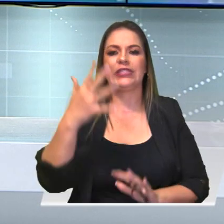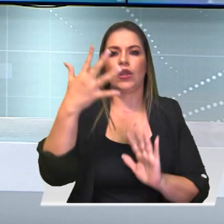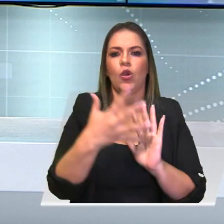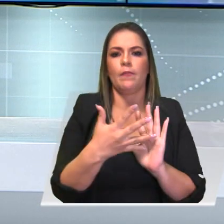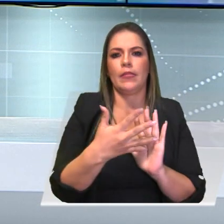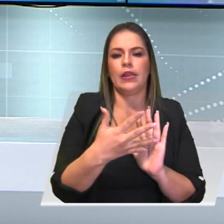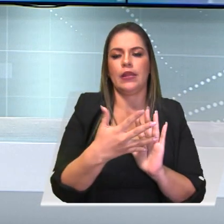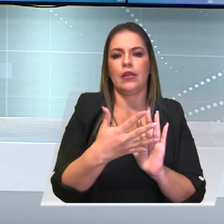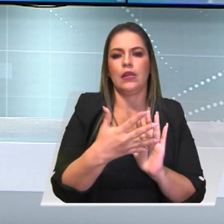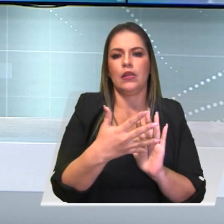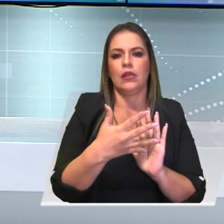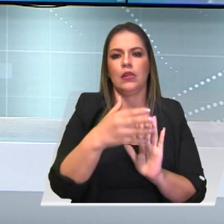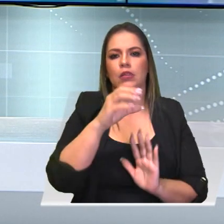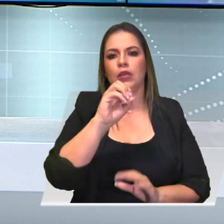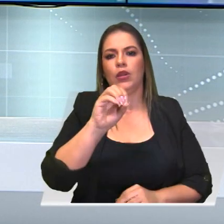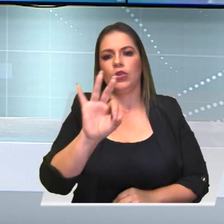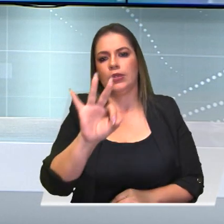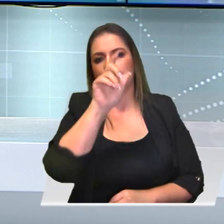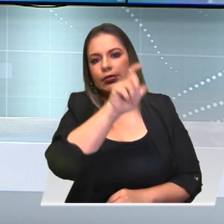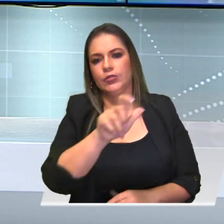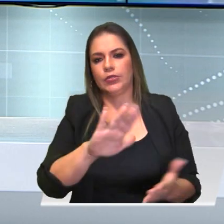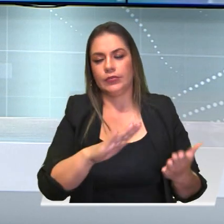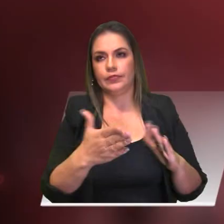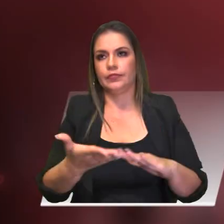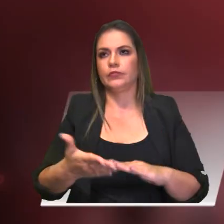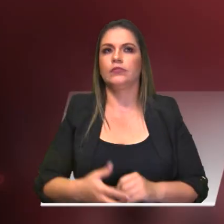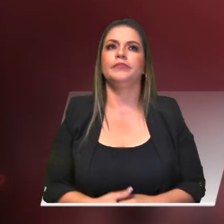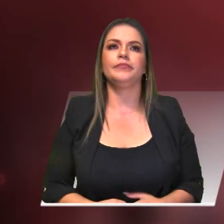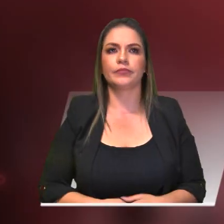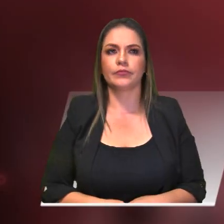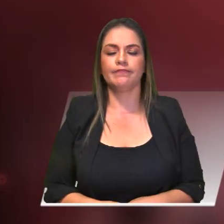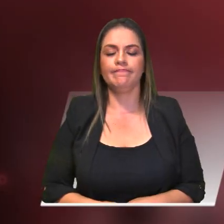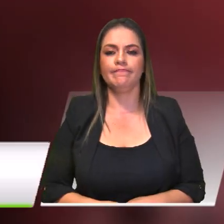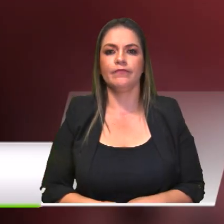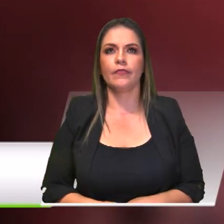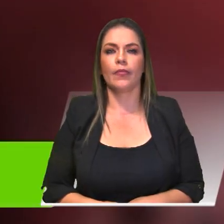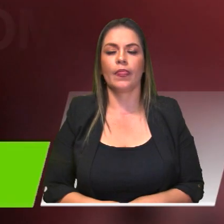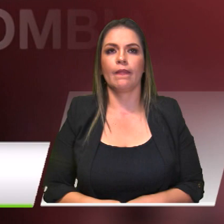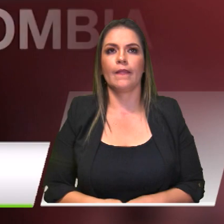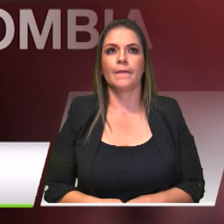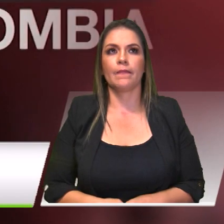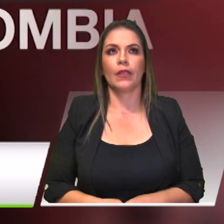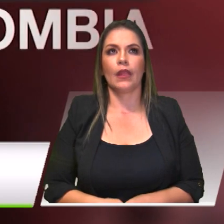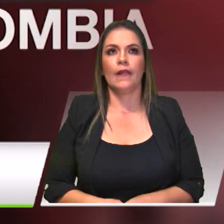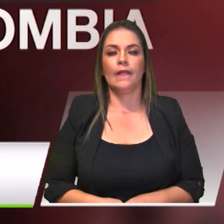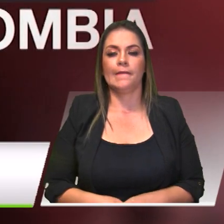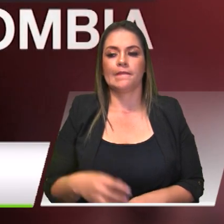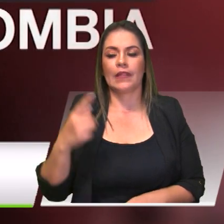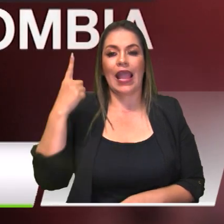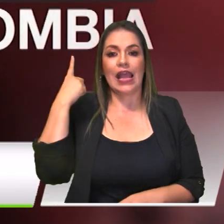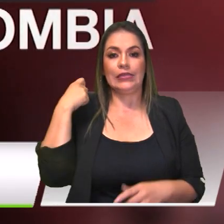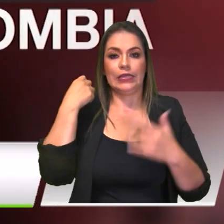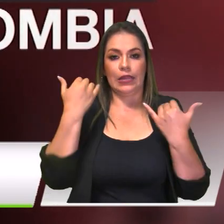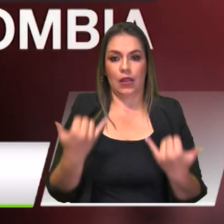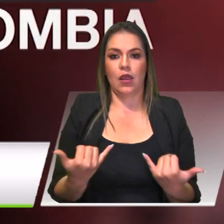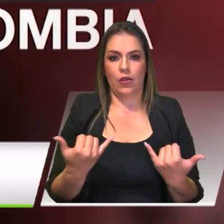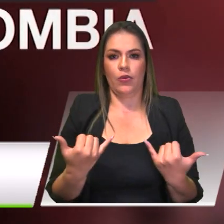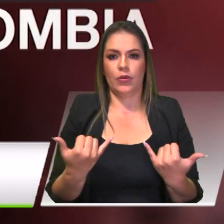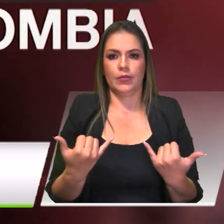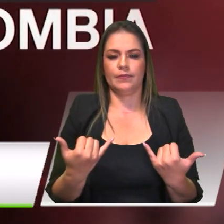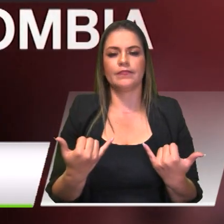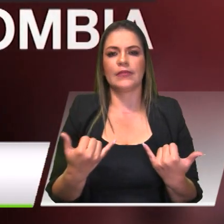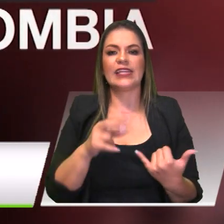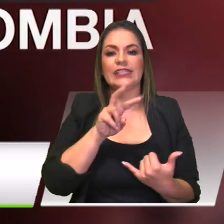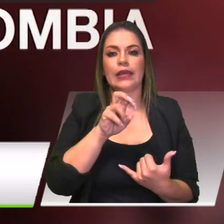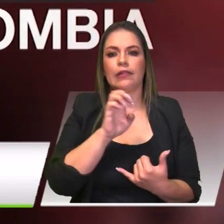5.003 fallecimientos por la enfermedad. Nuevo récord de contagios en un día se presentó en el país este 7 de enero